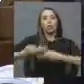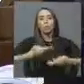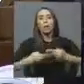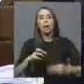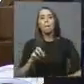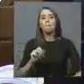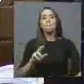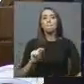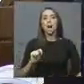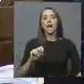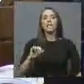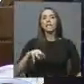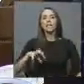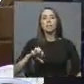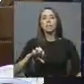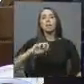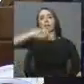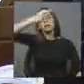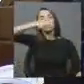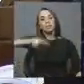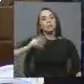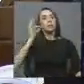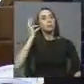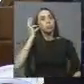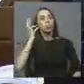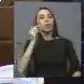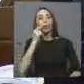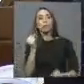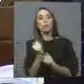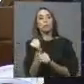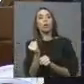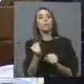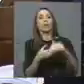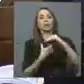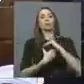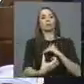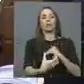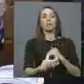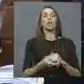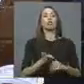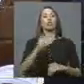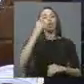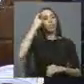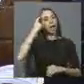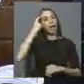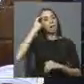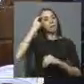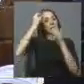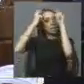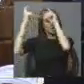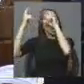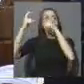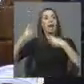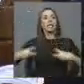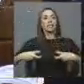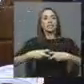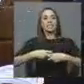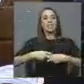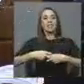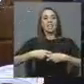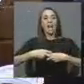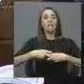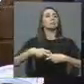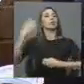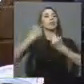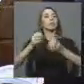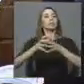time y formas que ayuden a las mujeres y a los jóvenes a incorporarse. seguimos en la visión del sindicalismo de las grandes empresas y las líneas de trabajo y no en el mundo